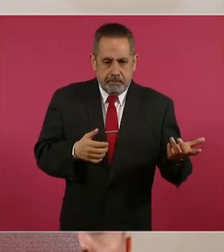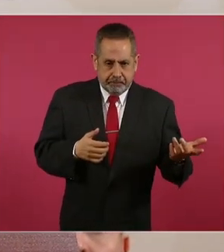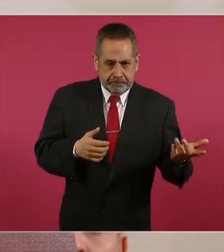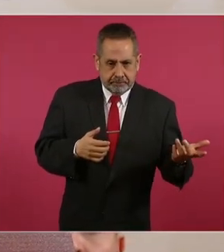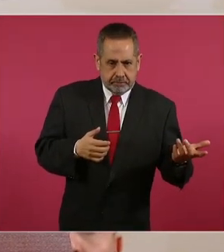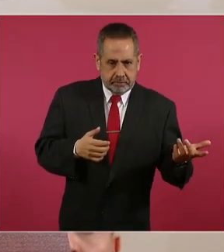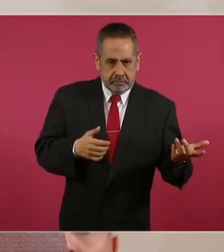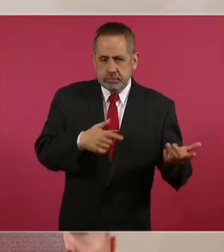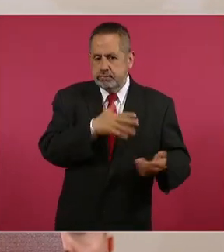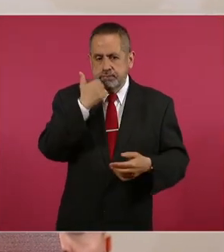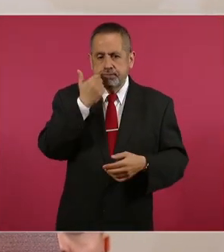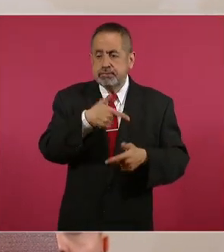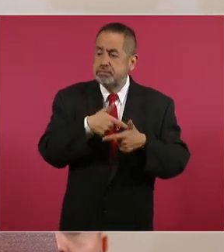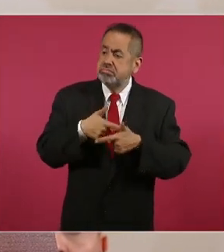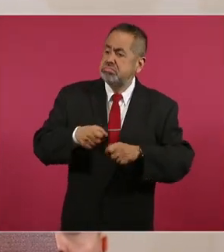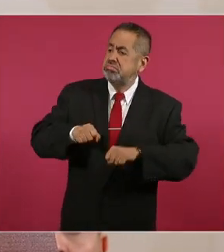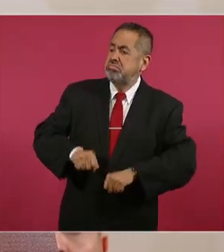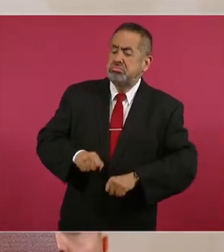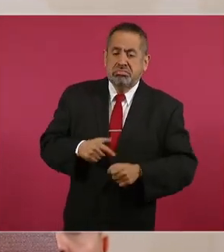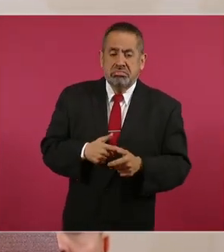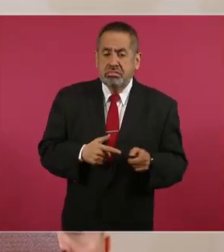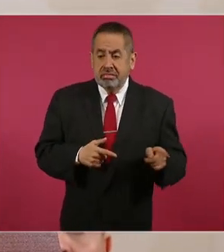esos privilegios,